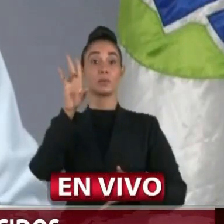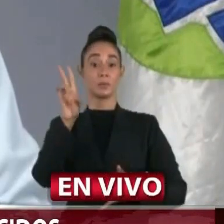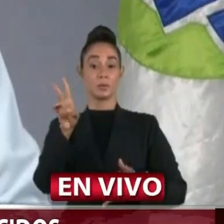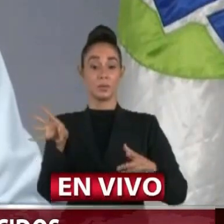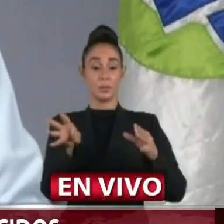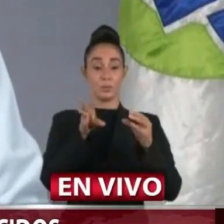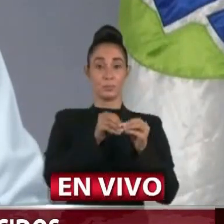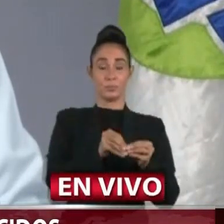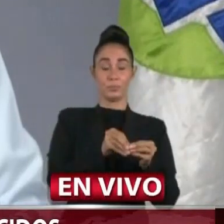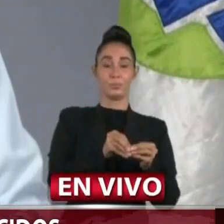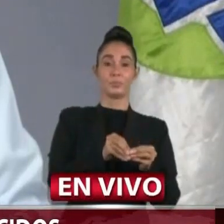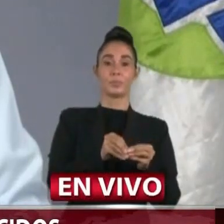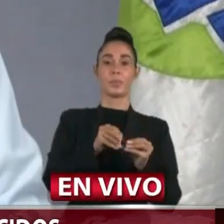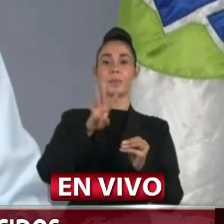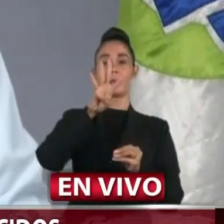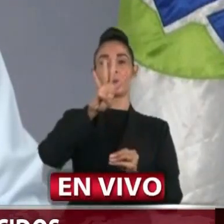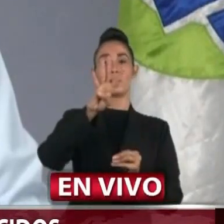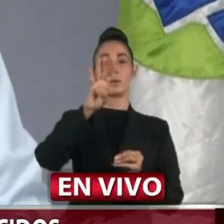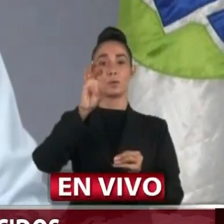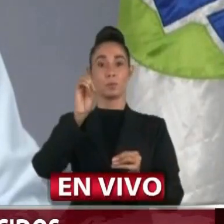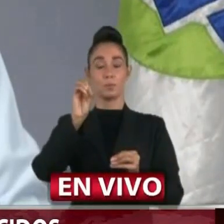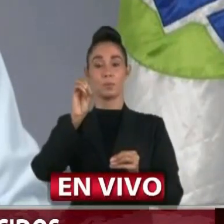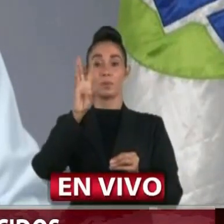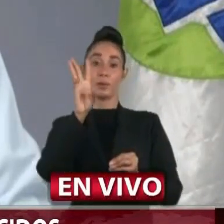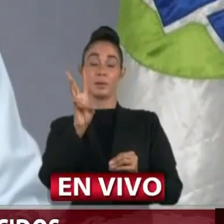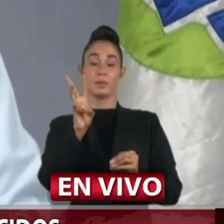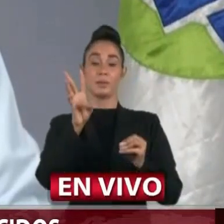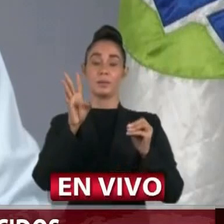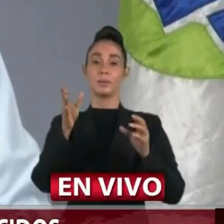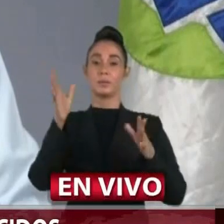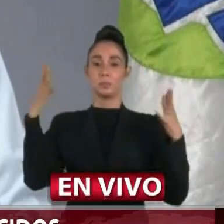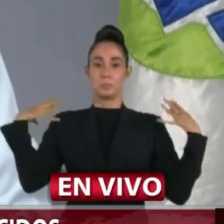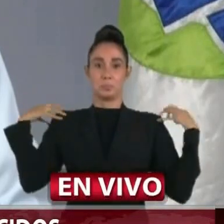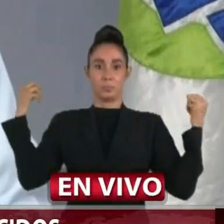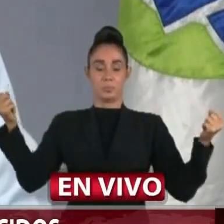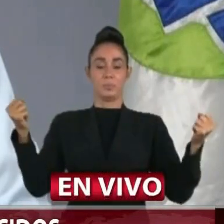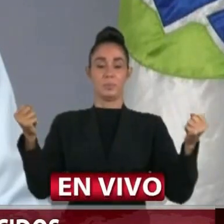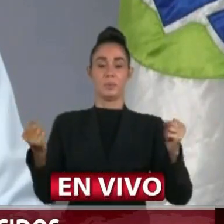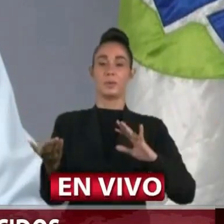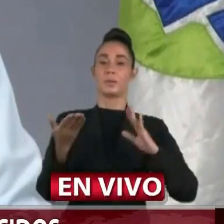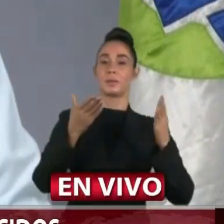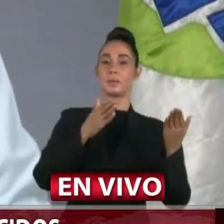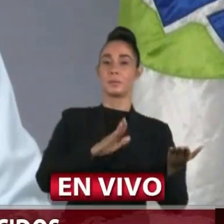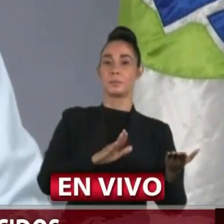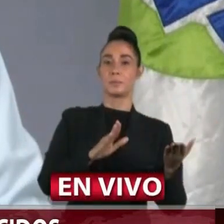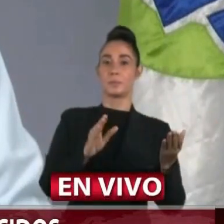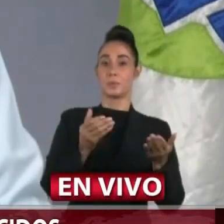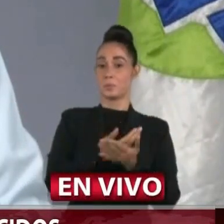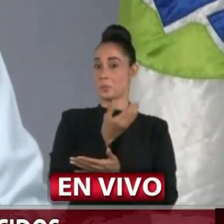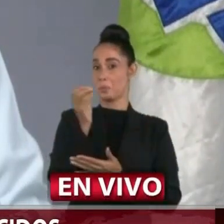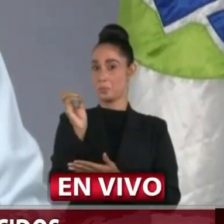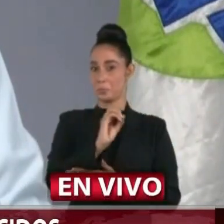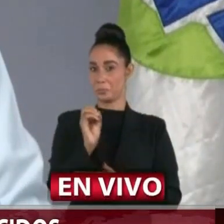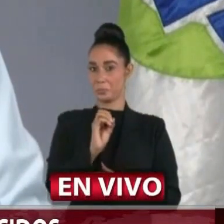427 acumulados, 46 recuperados, 0 casos nuevos.